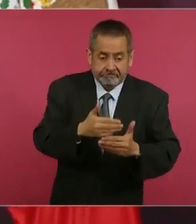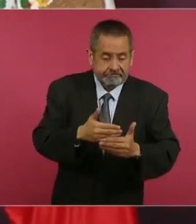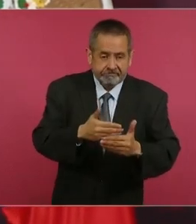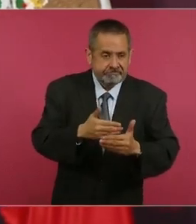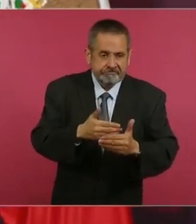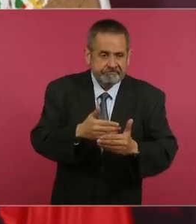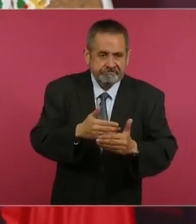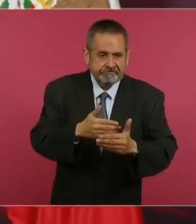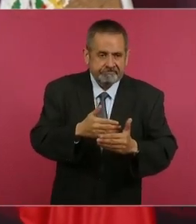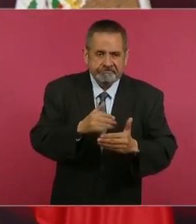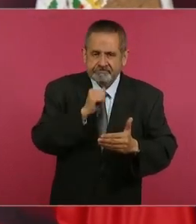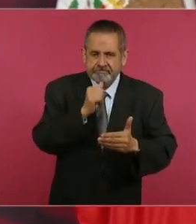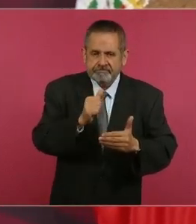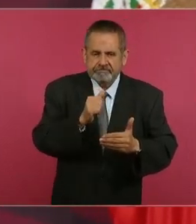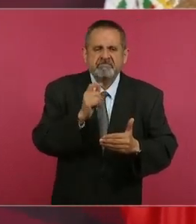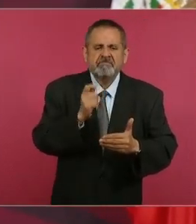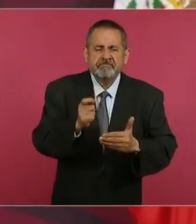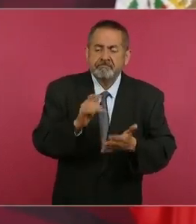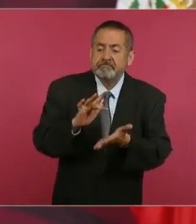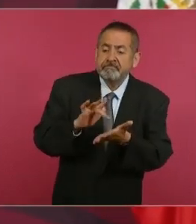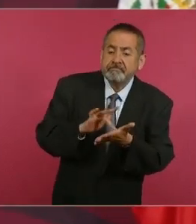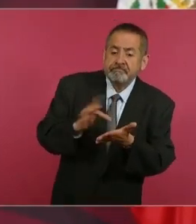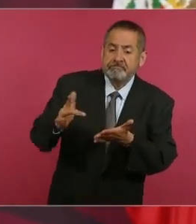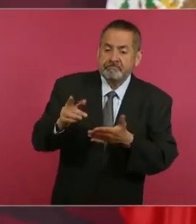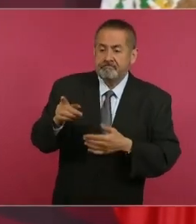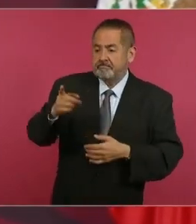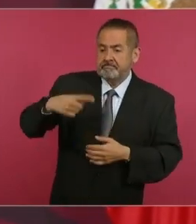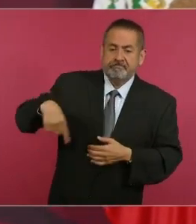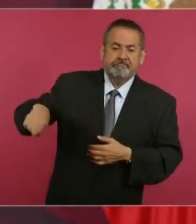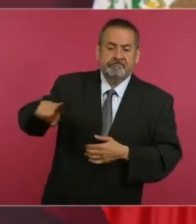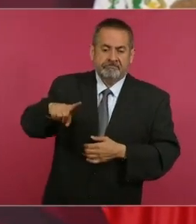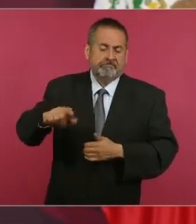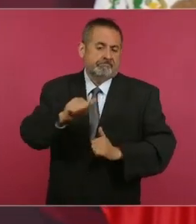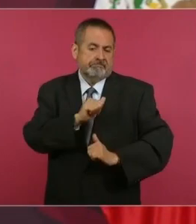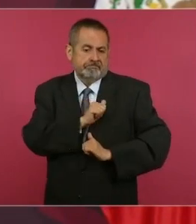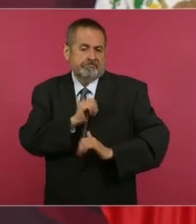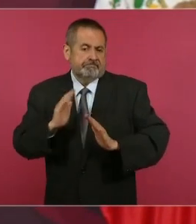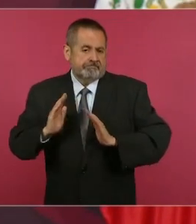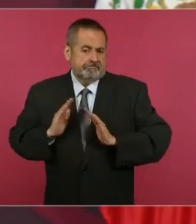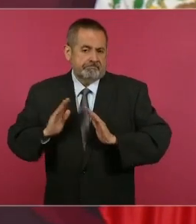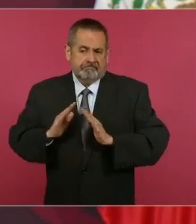como lo estamos haciendo sin el apoyo de las Fuerzas Armadas.